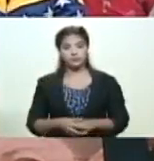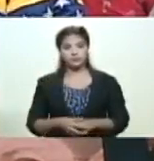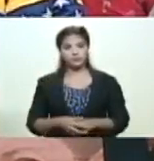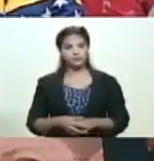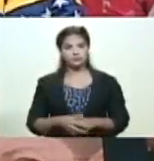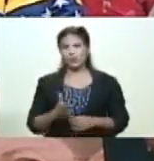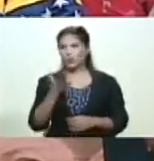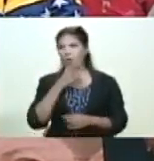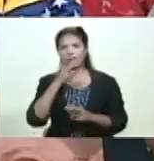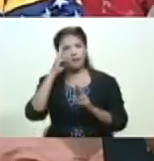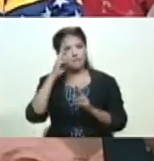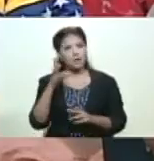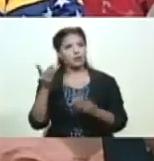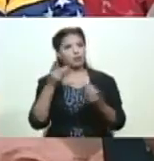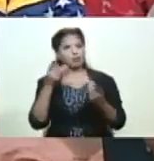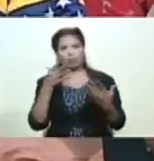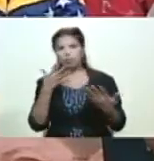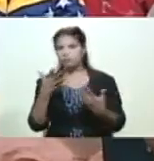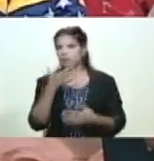antidiplomática,